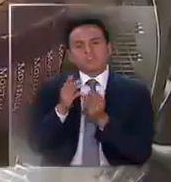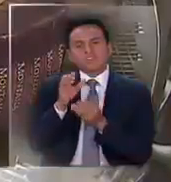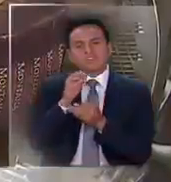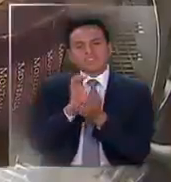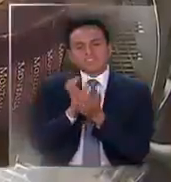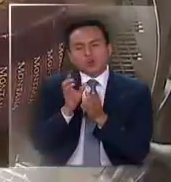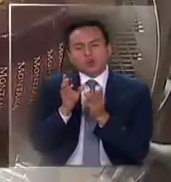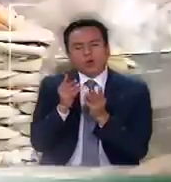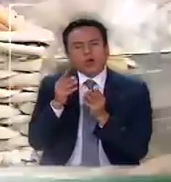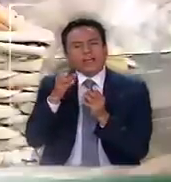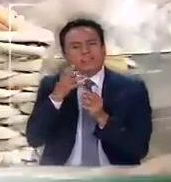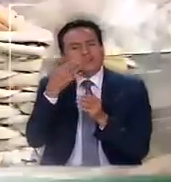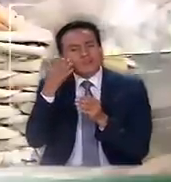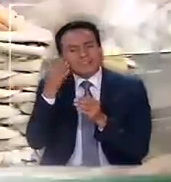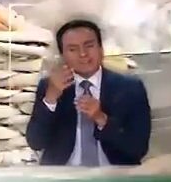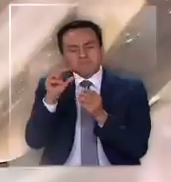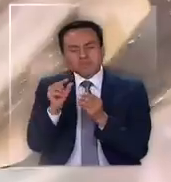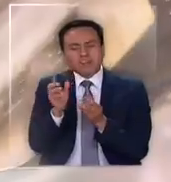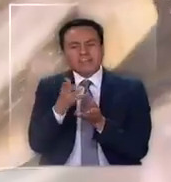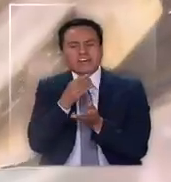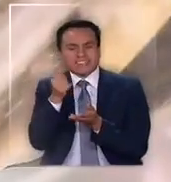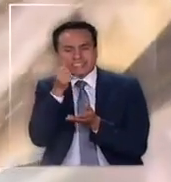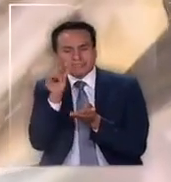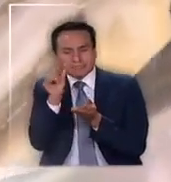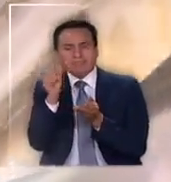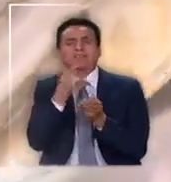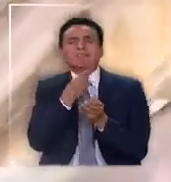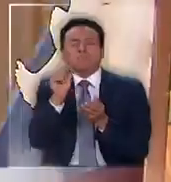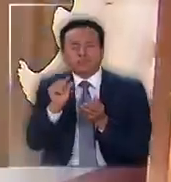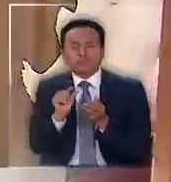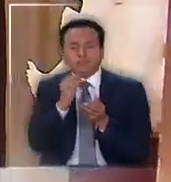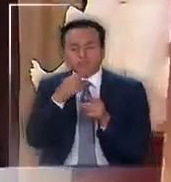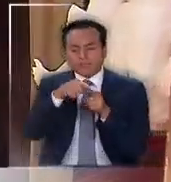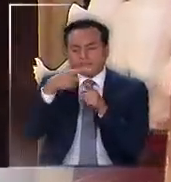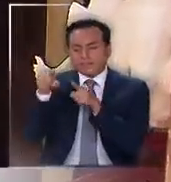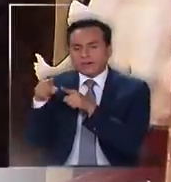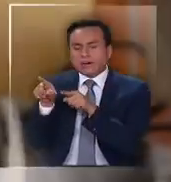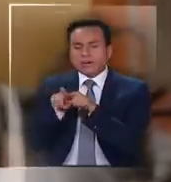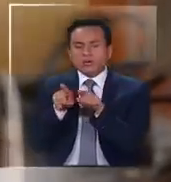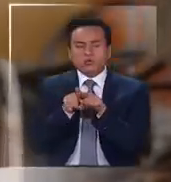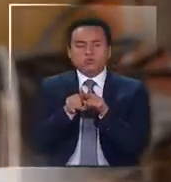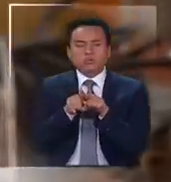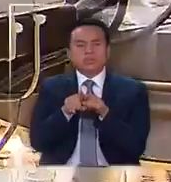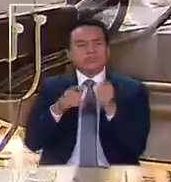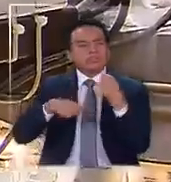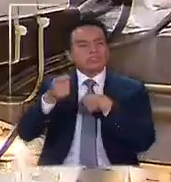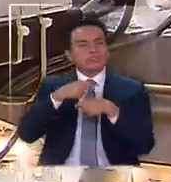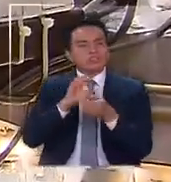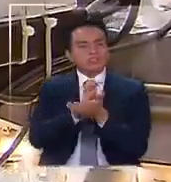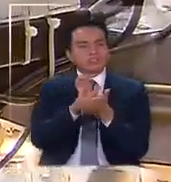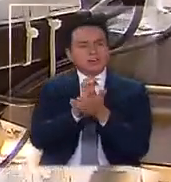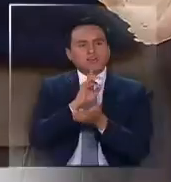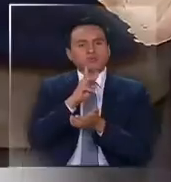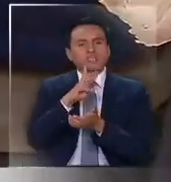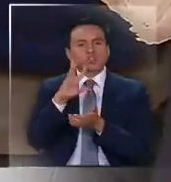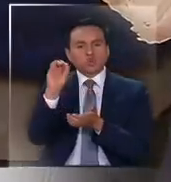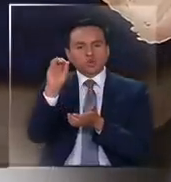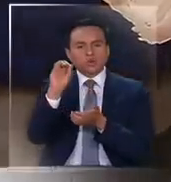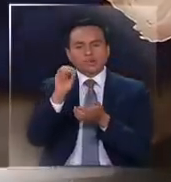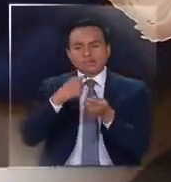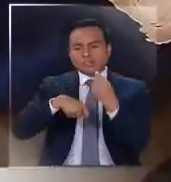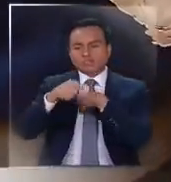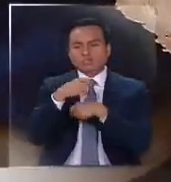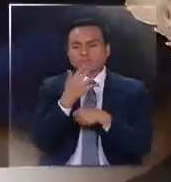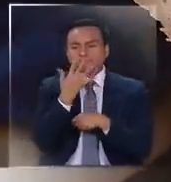menos grasas tienen, aunque el mercado ofrece decenas de alternativas. Más de medio siglo lleva vendiendo la quesería Arturito estos